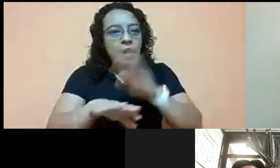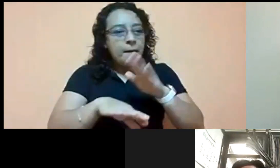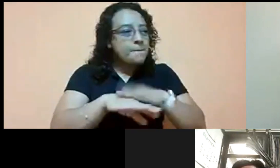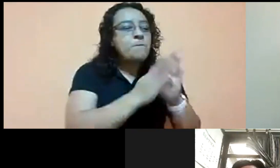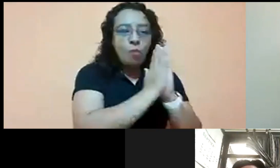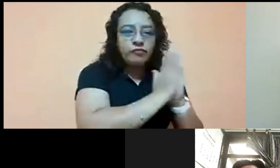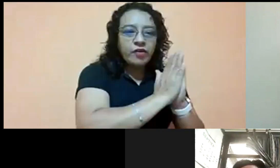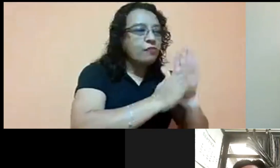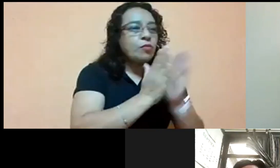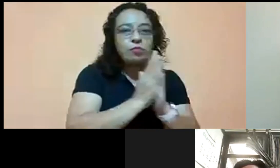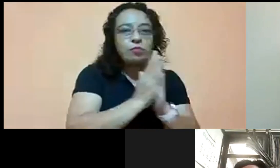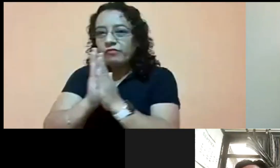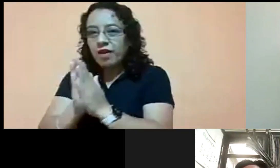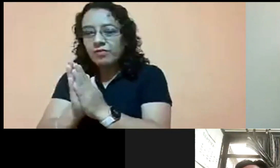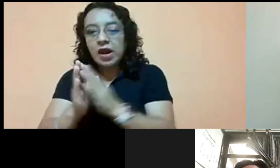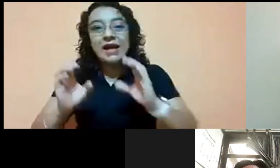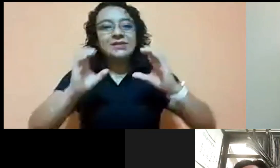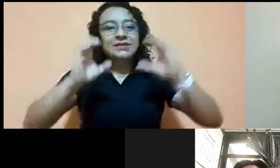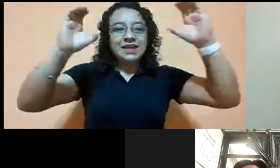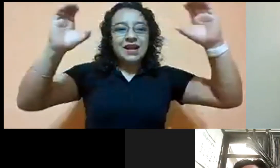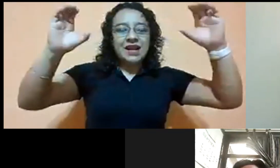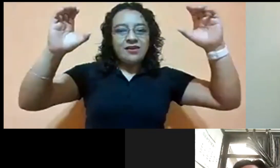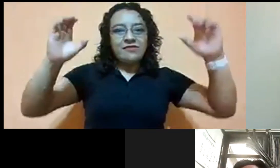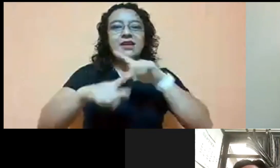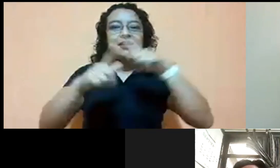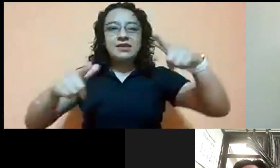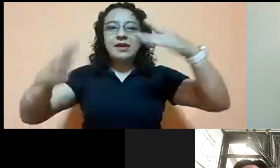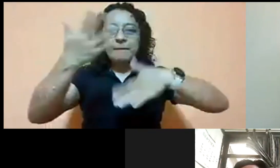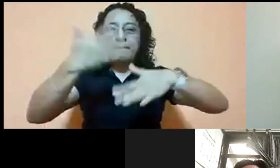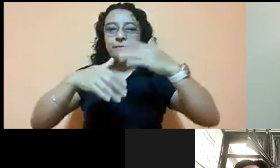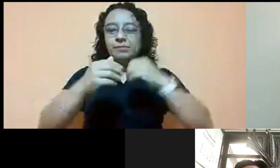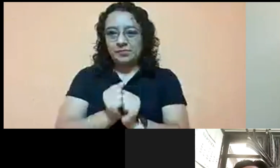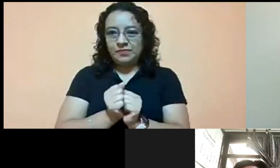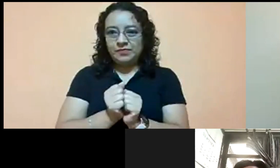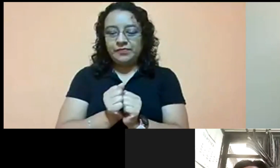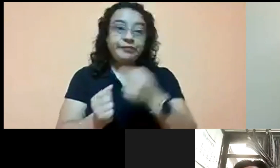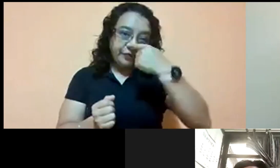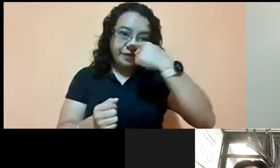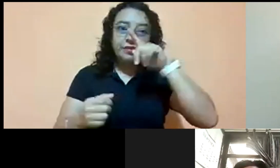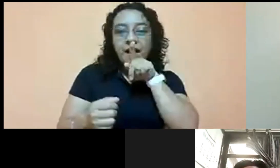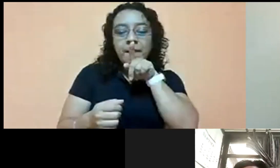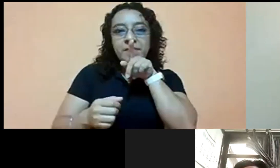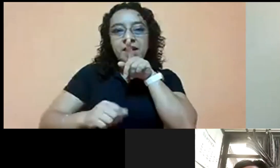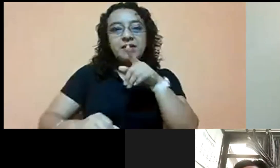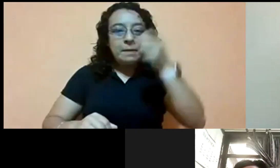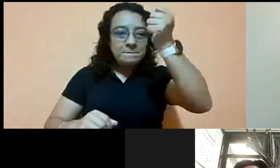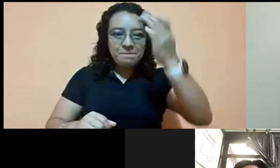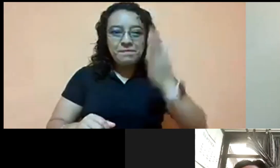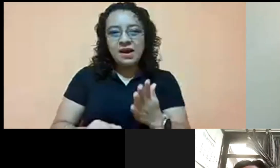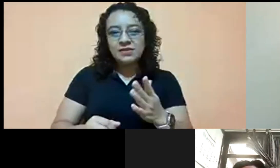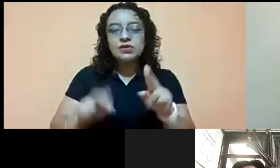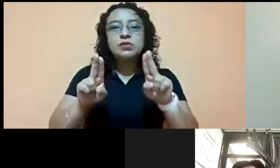Señas. Se ha aperturado espacios para que los docentes realicen diferentes actividades